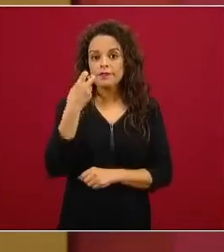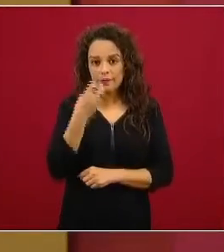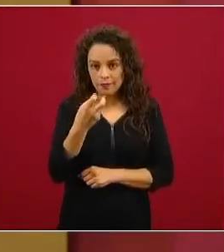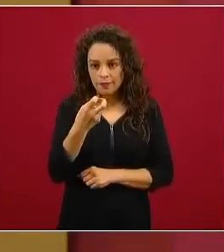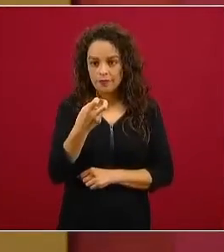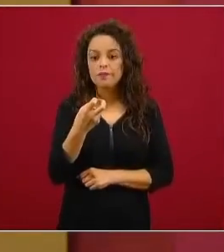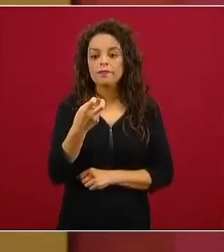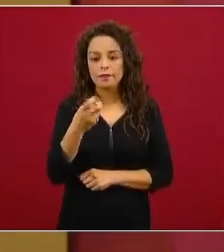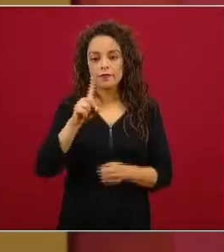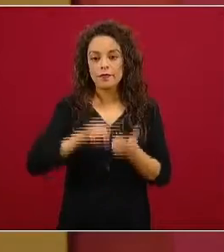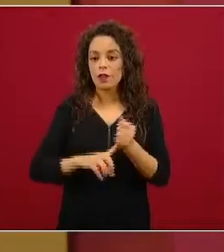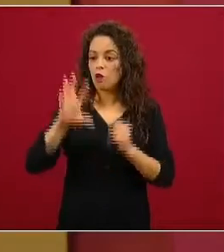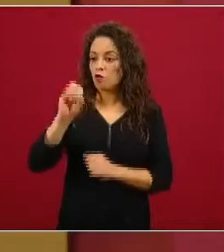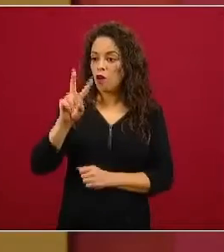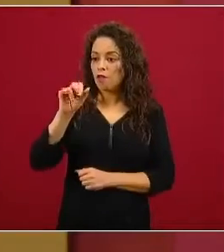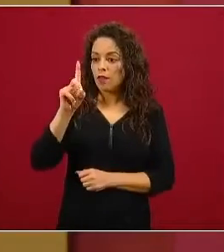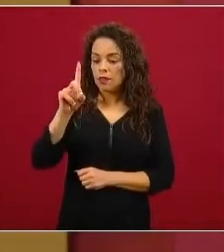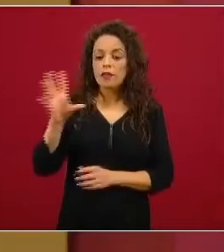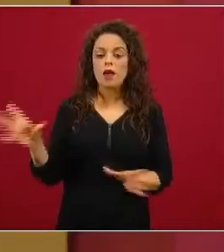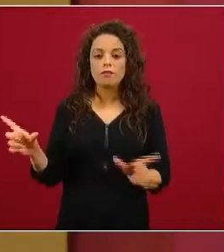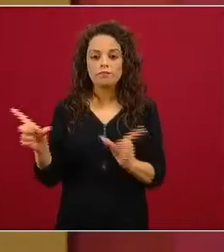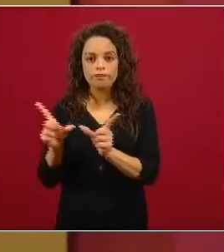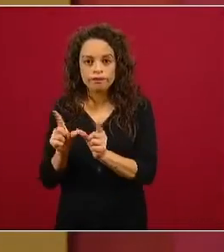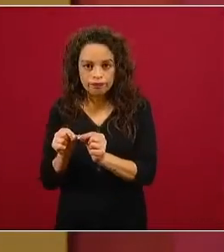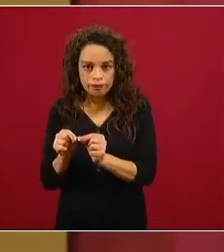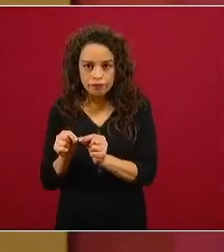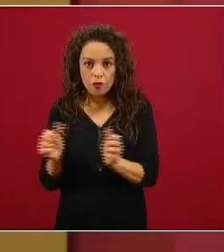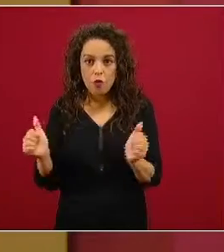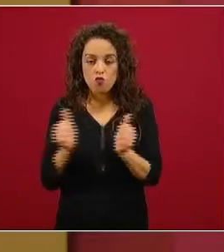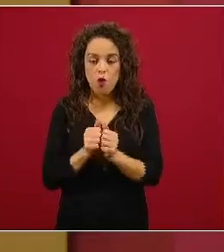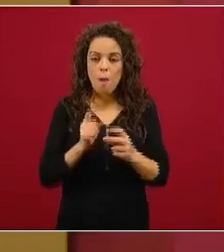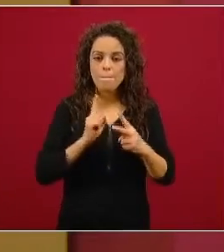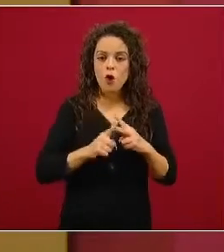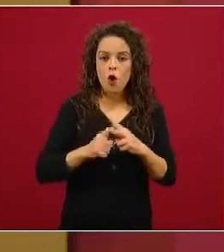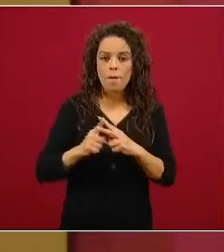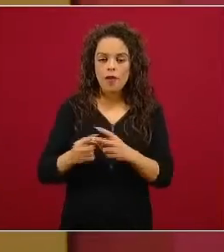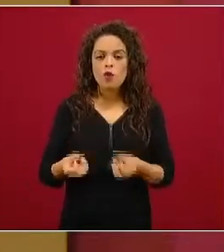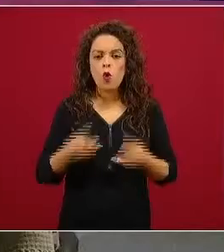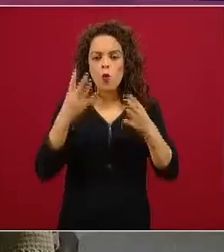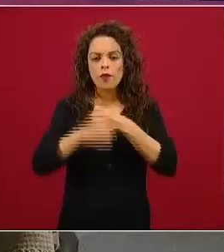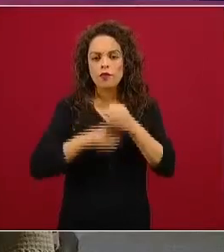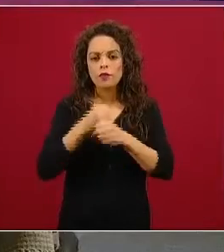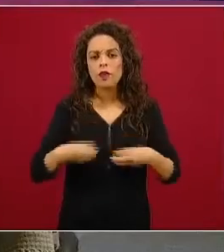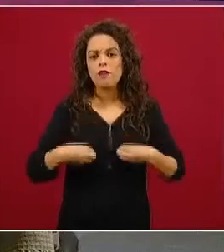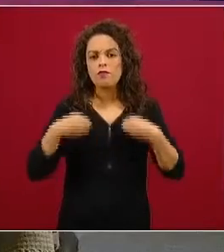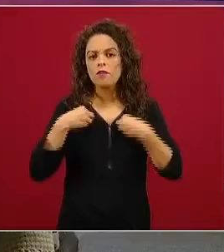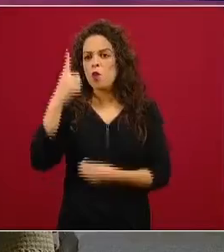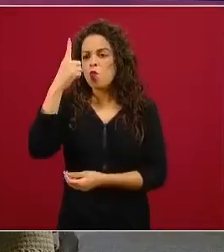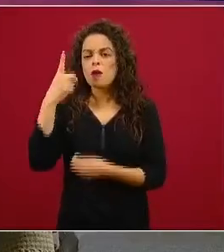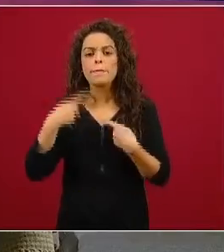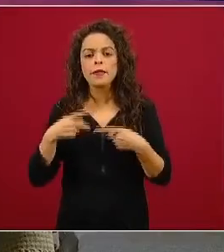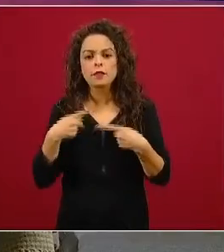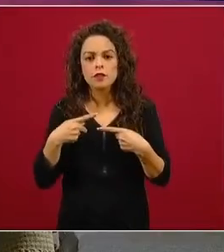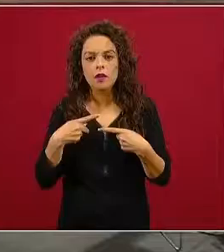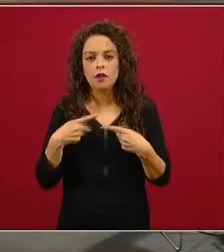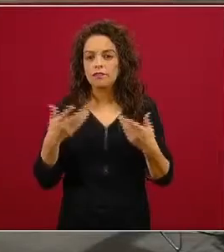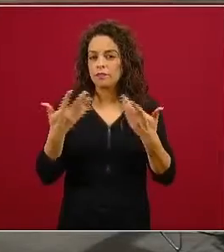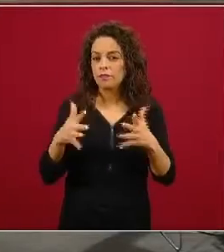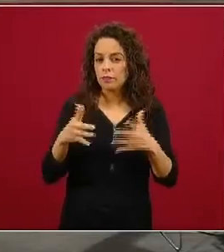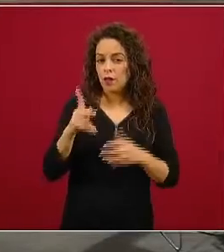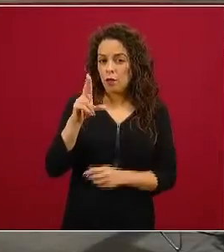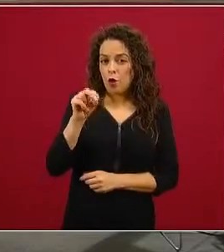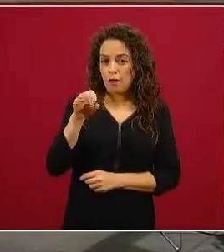autolimita. COVID-19 no es una enfermedad crónica, es una enfermedad aguda. La diferencia entre una enfermedad aguda y una enfermedad crónica